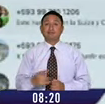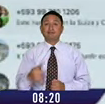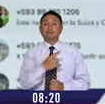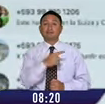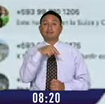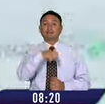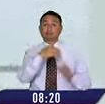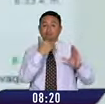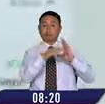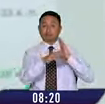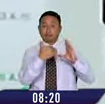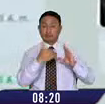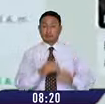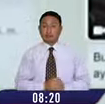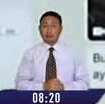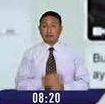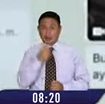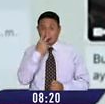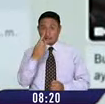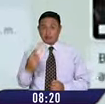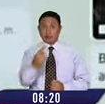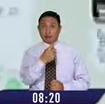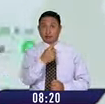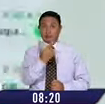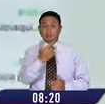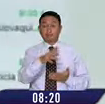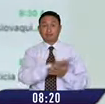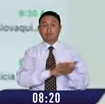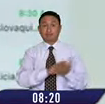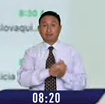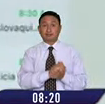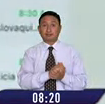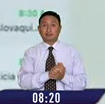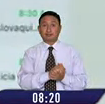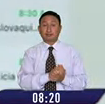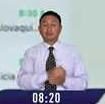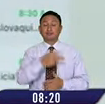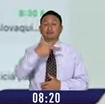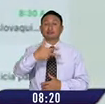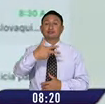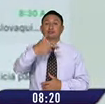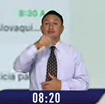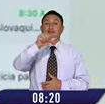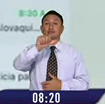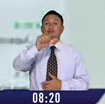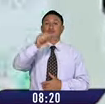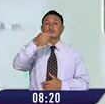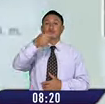que nos permite estar con ustedes. Vean este desastre, ¿ah? Esto es en Chahuarquingo, Gómez Frías y Alpaguasi.